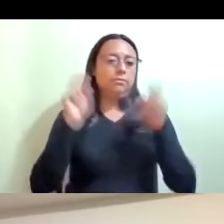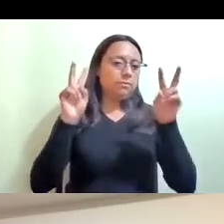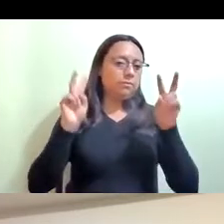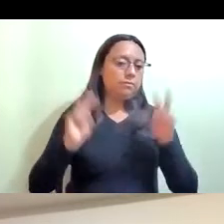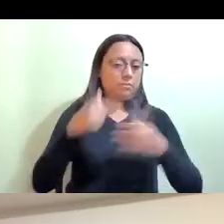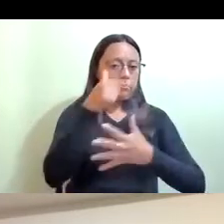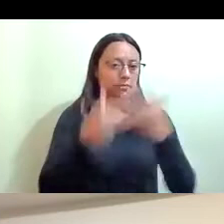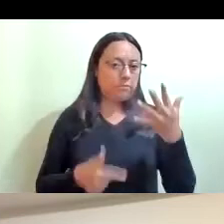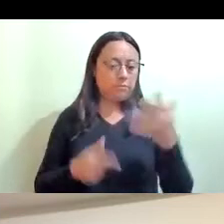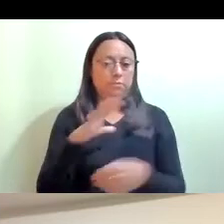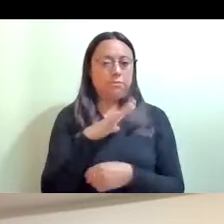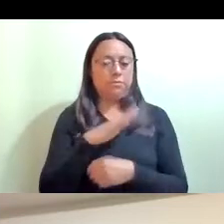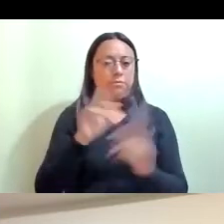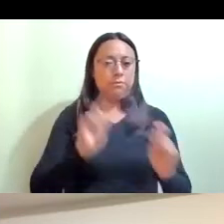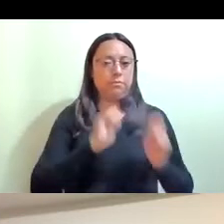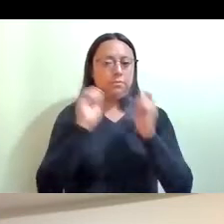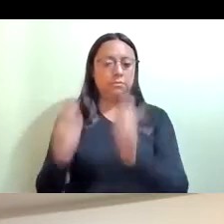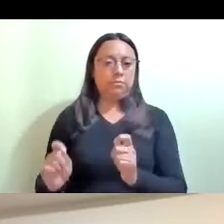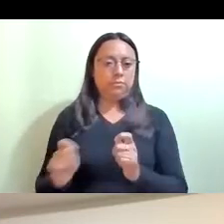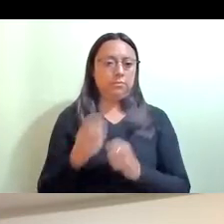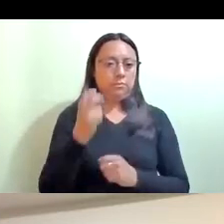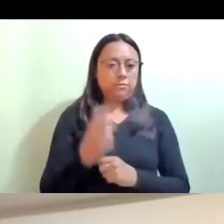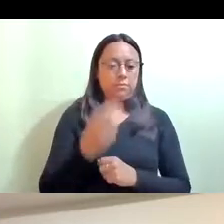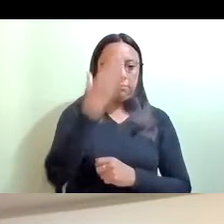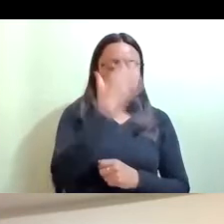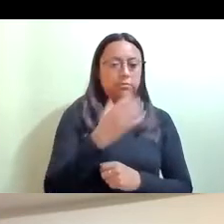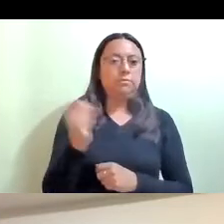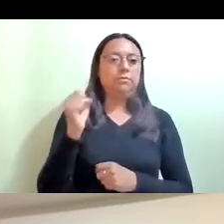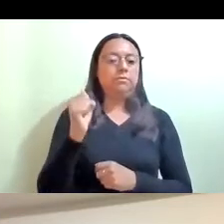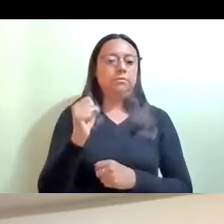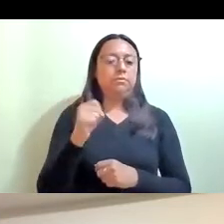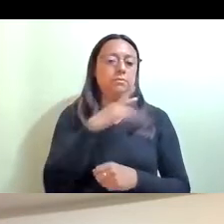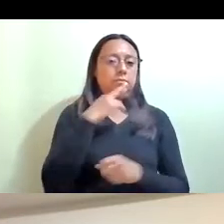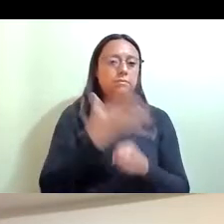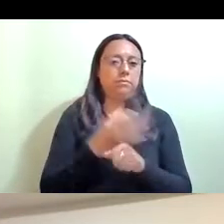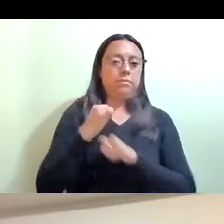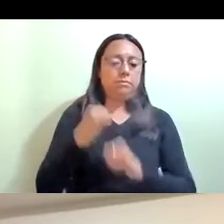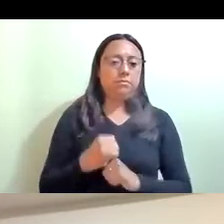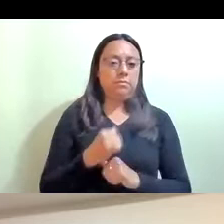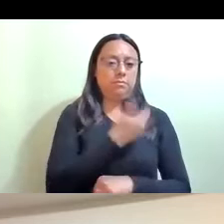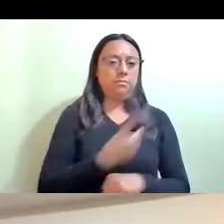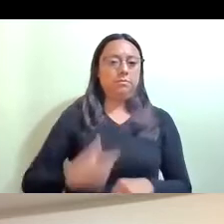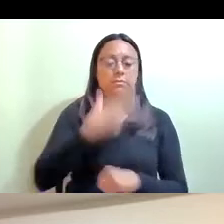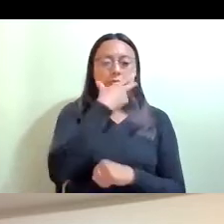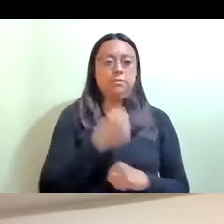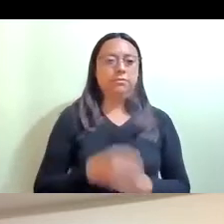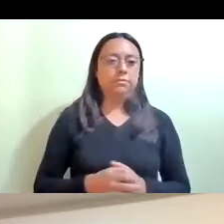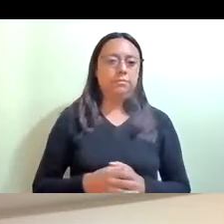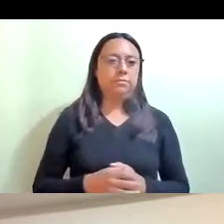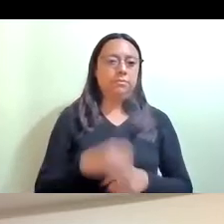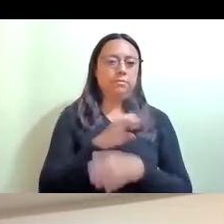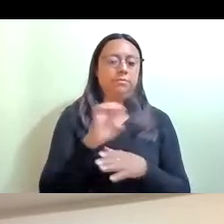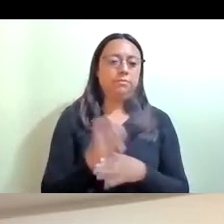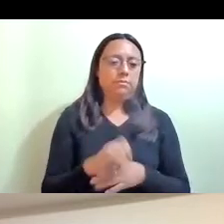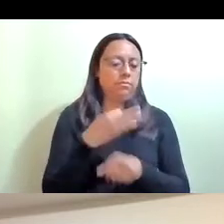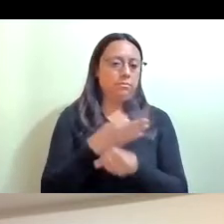enlistan. Los turnos son competencia y facultad exclusiva de la presidencia. En ese sentido, me parece que, dada la información que